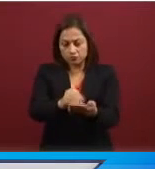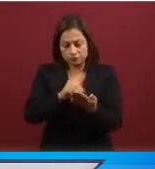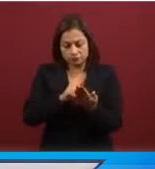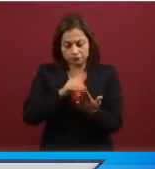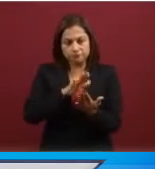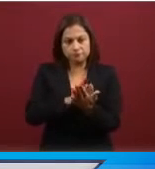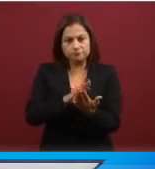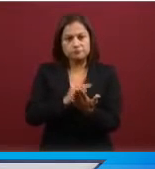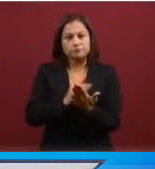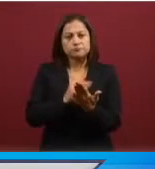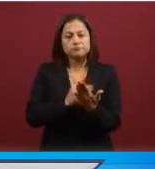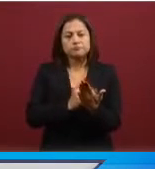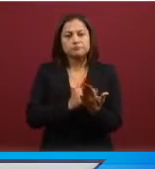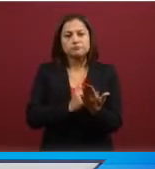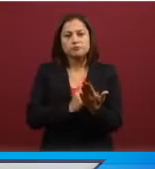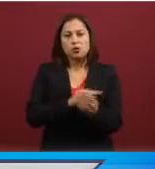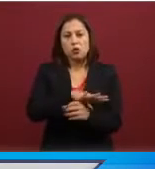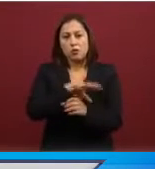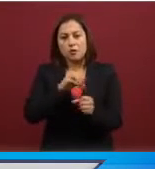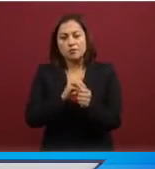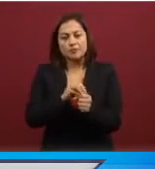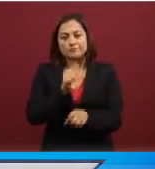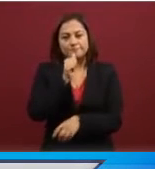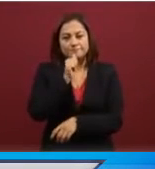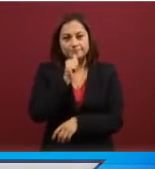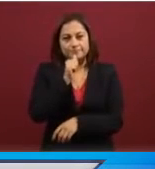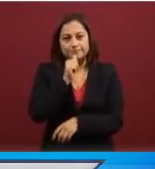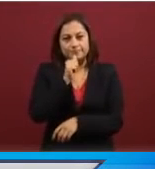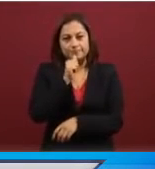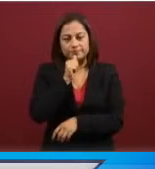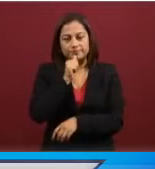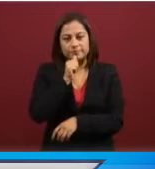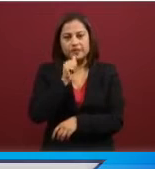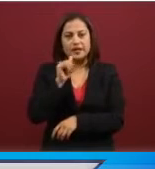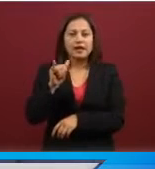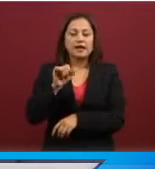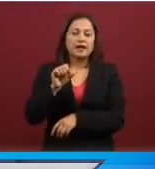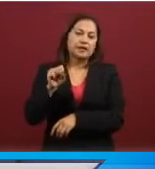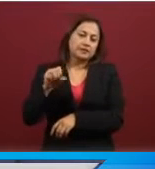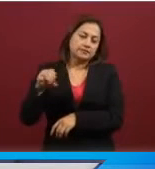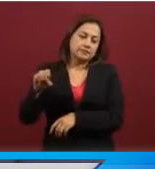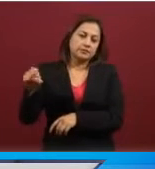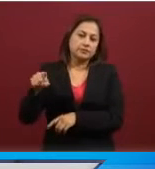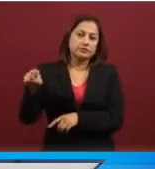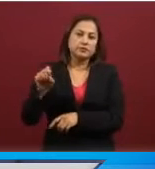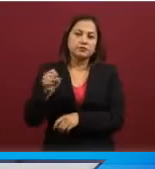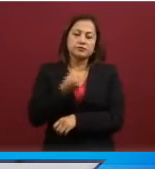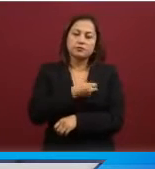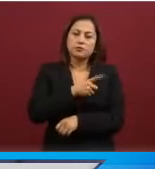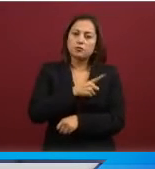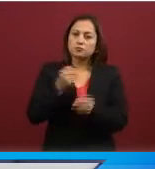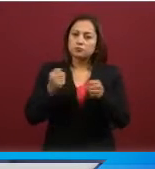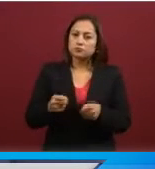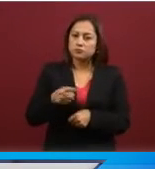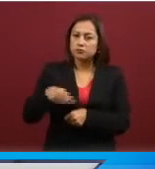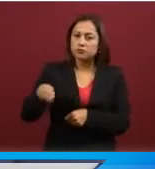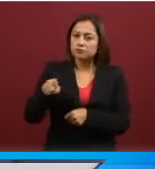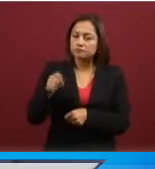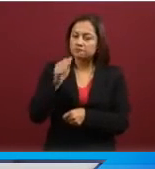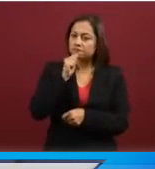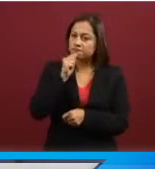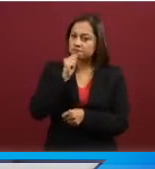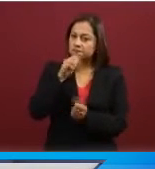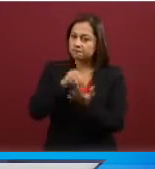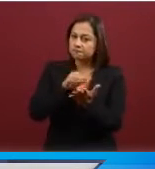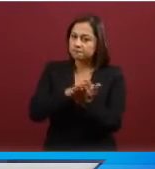Construyendo el Futuro y 200,000 sembradores de árboles frutales y maderables. Iniciará una gira por Chiapas y Tabasco para supervisar el avance de